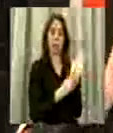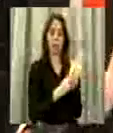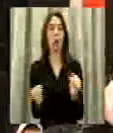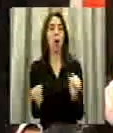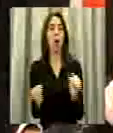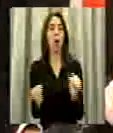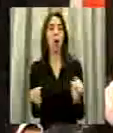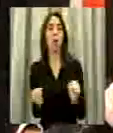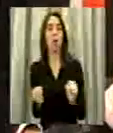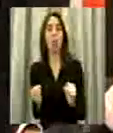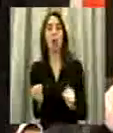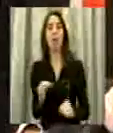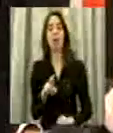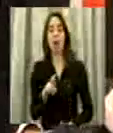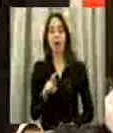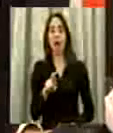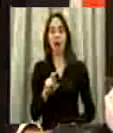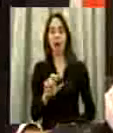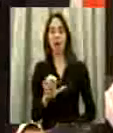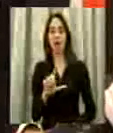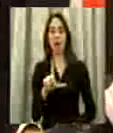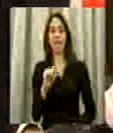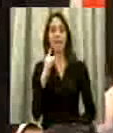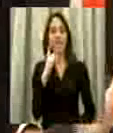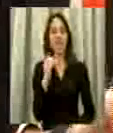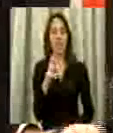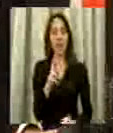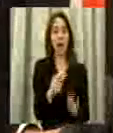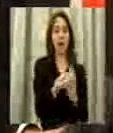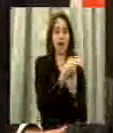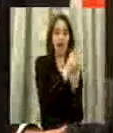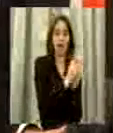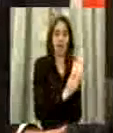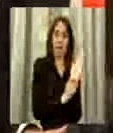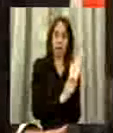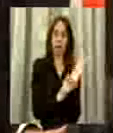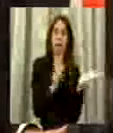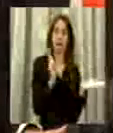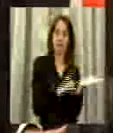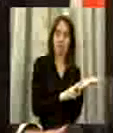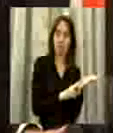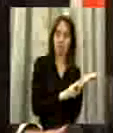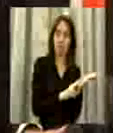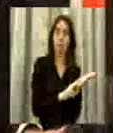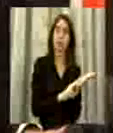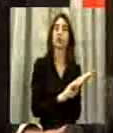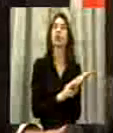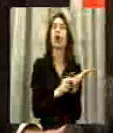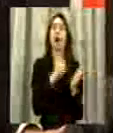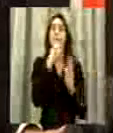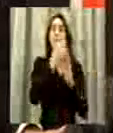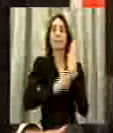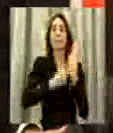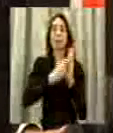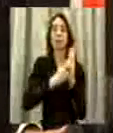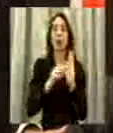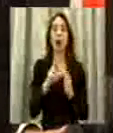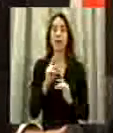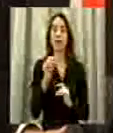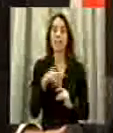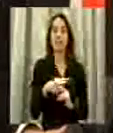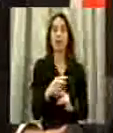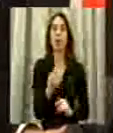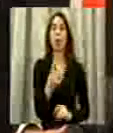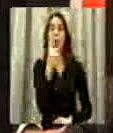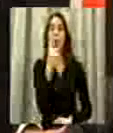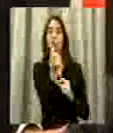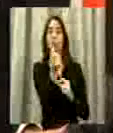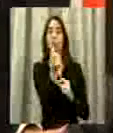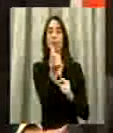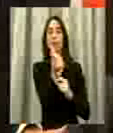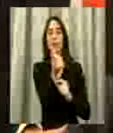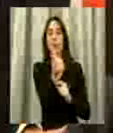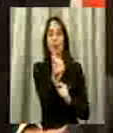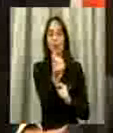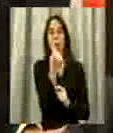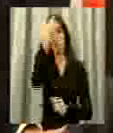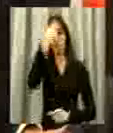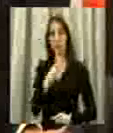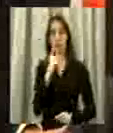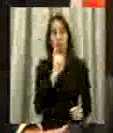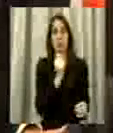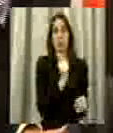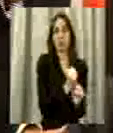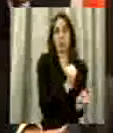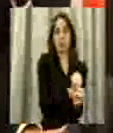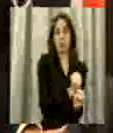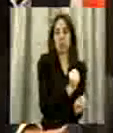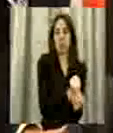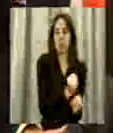podía reliquidar. De tal manera que se le calculaba el impuesto, la retención mensual, en un impuesto único. Y eso significa que una persona que tenía un